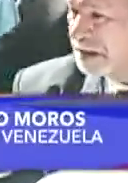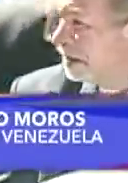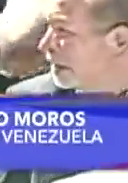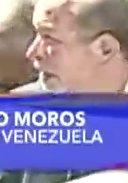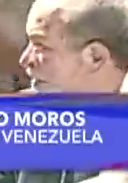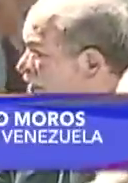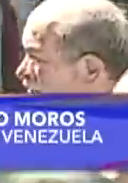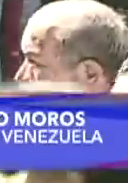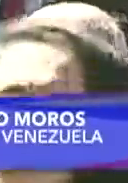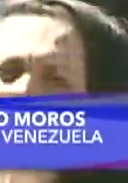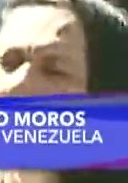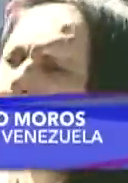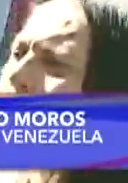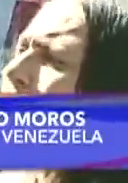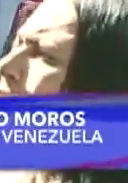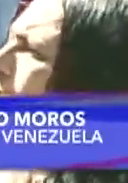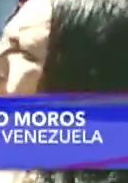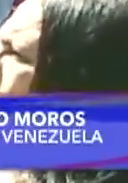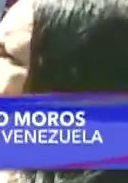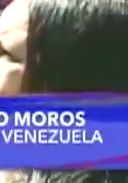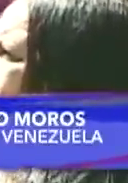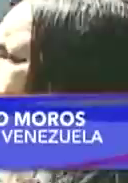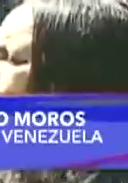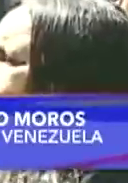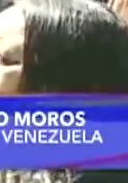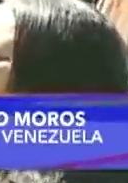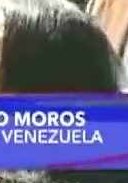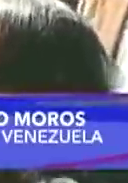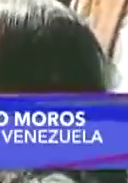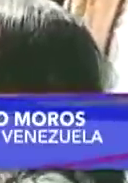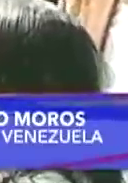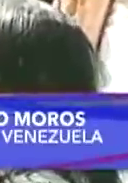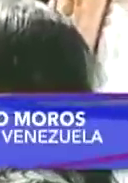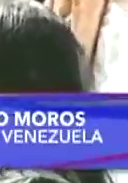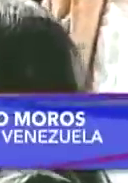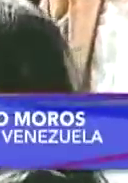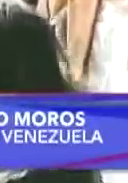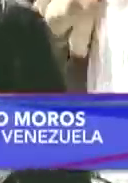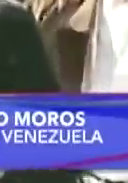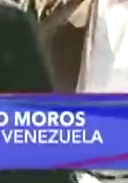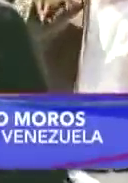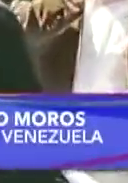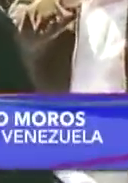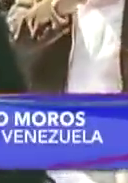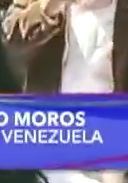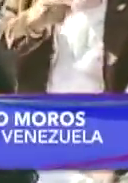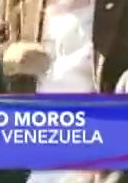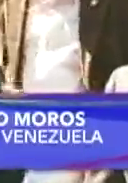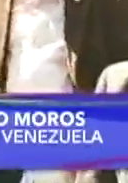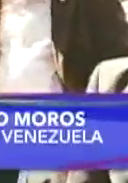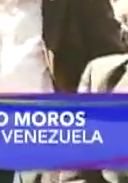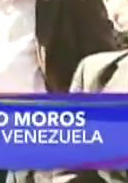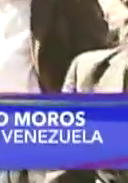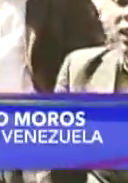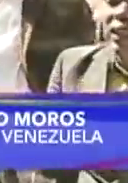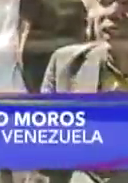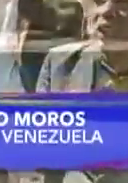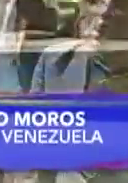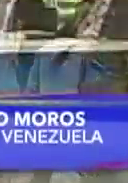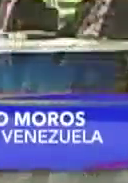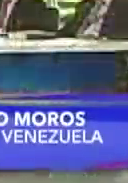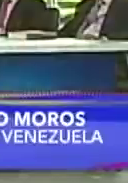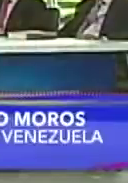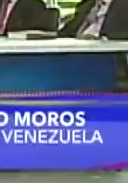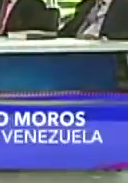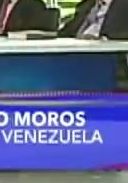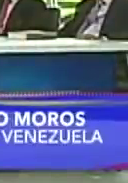infinitas al presidente Nicolás Maduro, quien además ha sido víctima de las Gloria campañas y los ataques más Gloria feroces. Gloria a nuestro